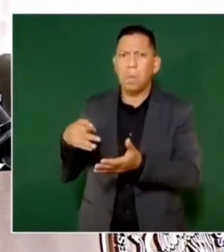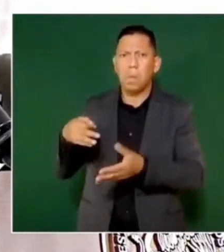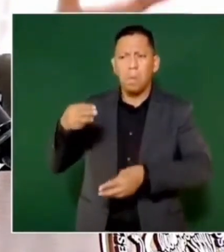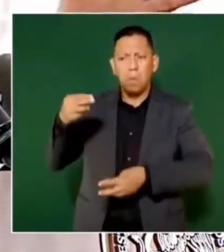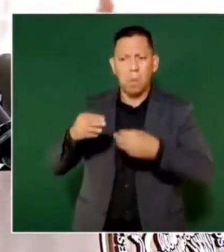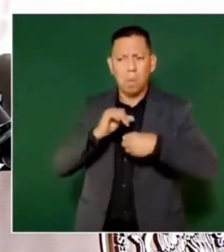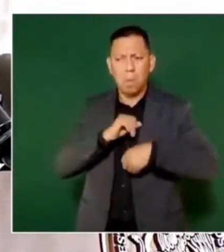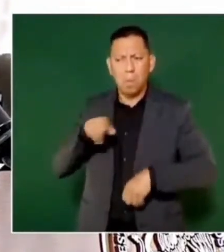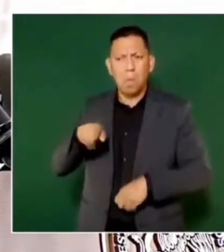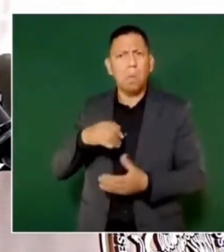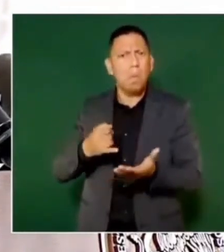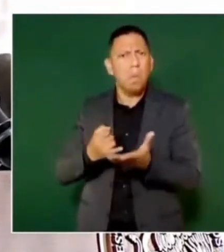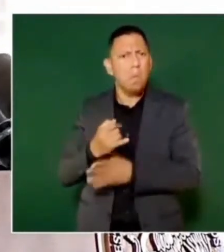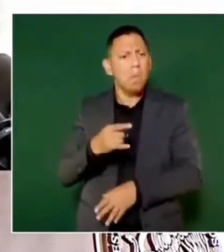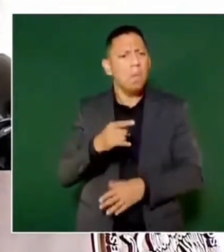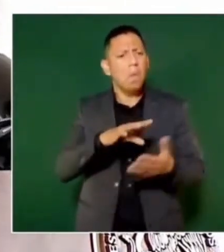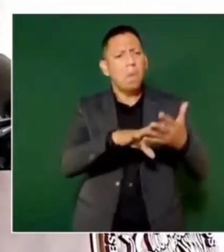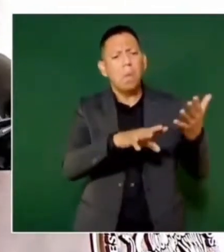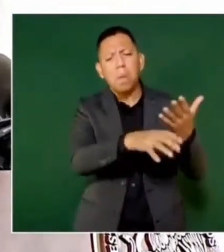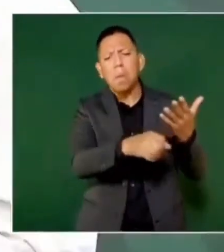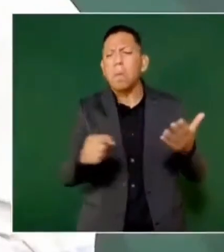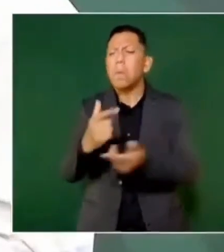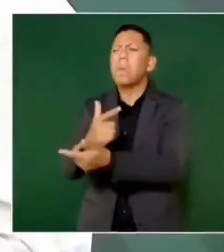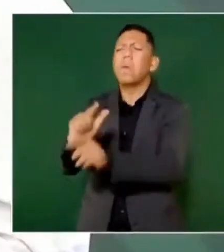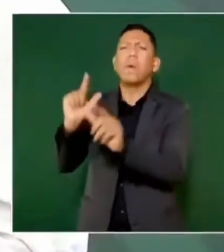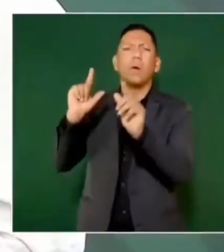Estoy ahora viendo lo de